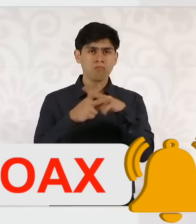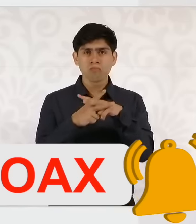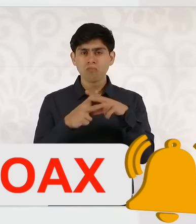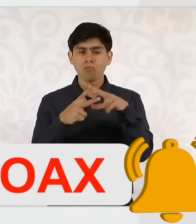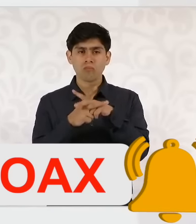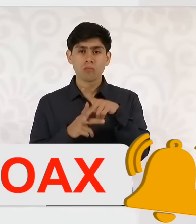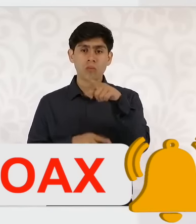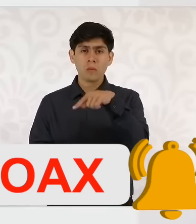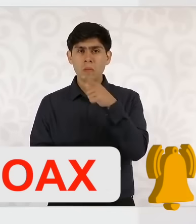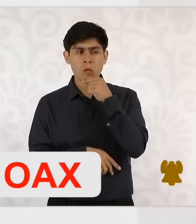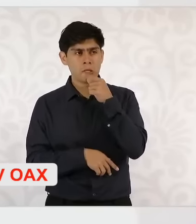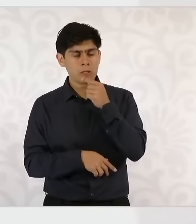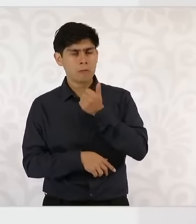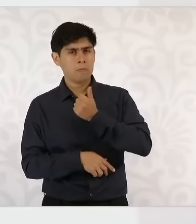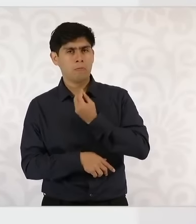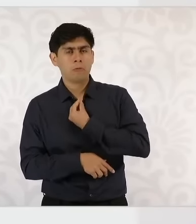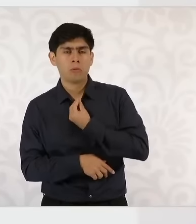de los policías resistiendo.